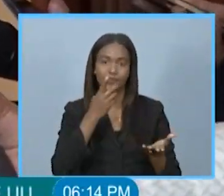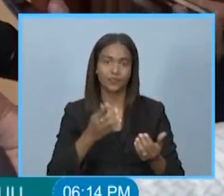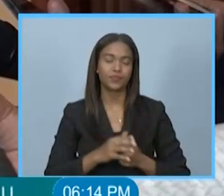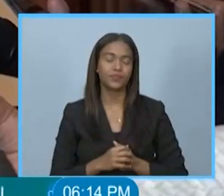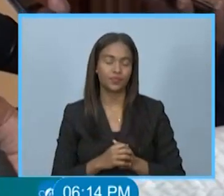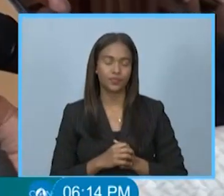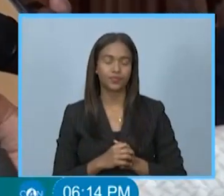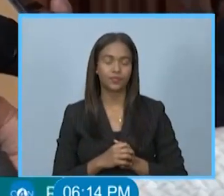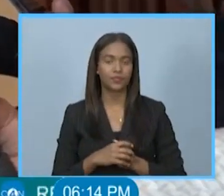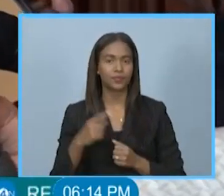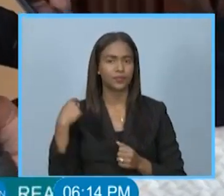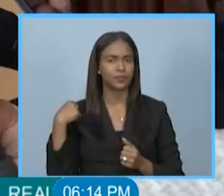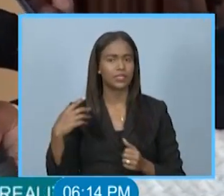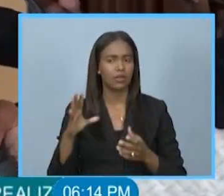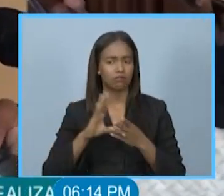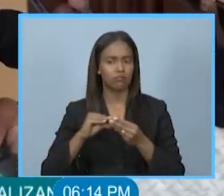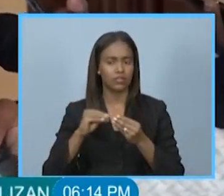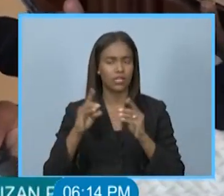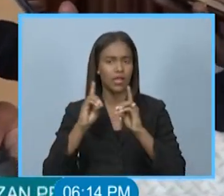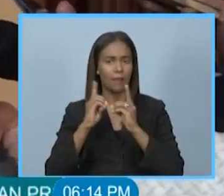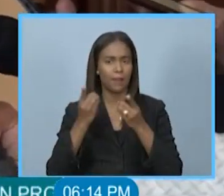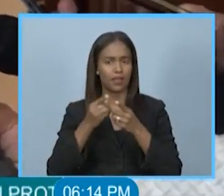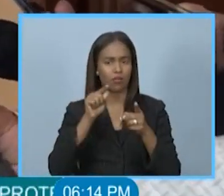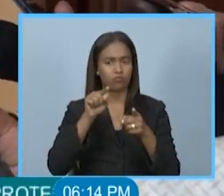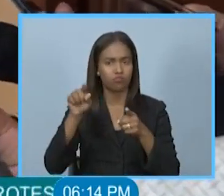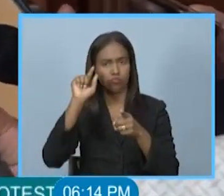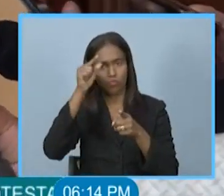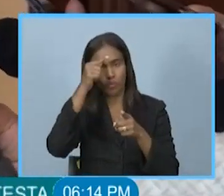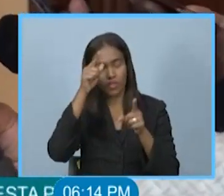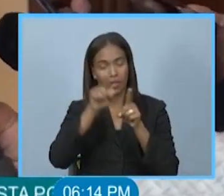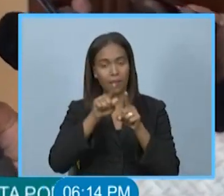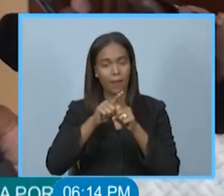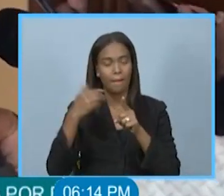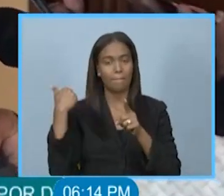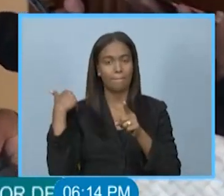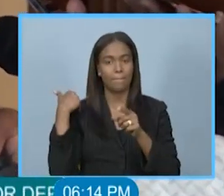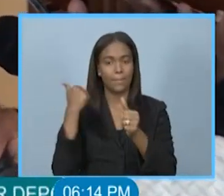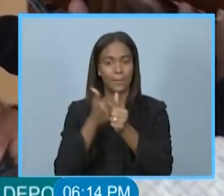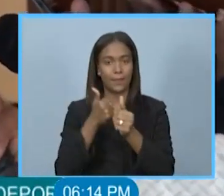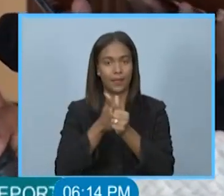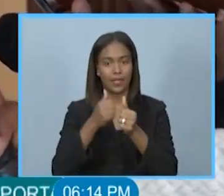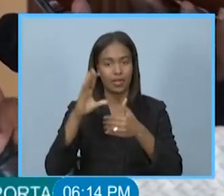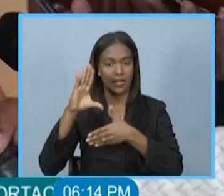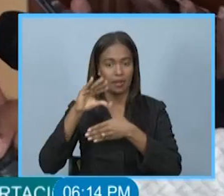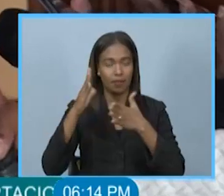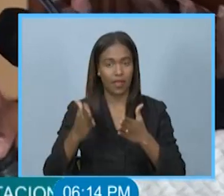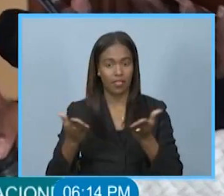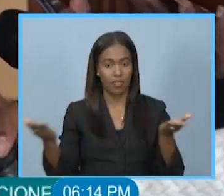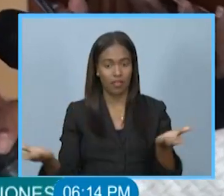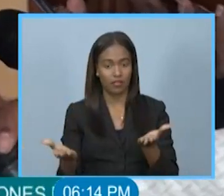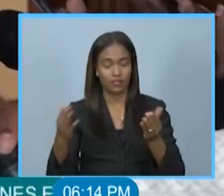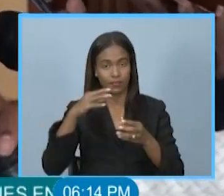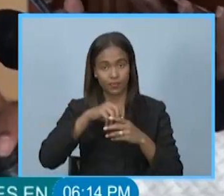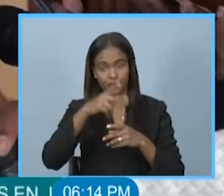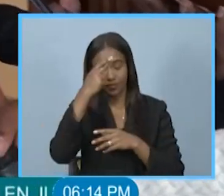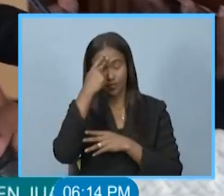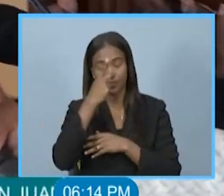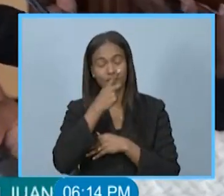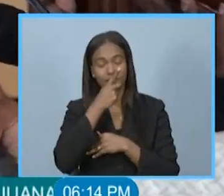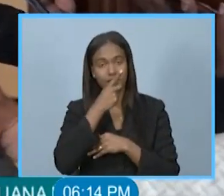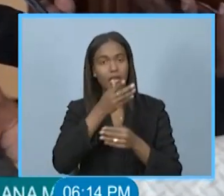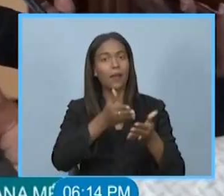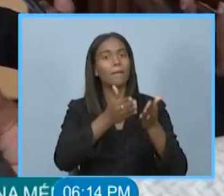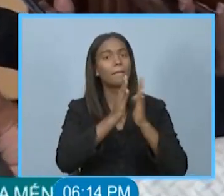hablé con el departamento de estado y con el mismo encargado de la embajada aquí en República Dominicana